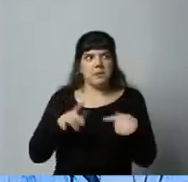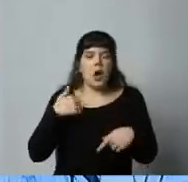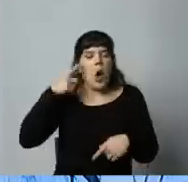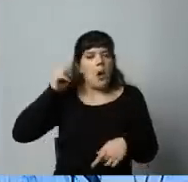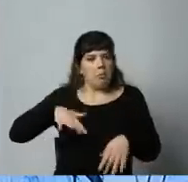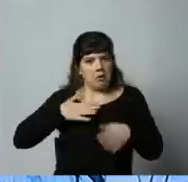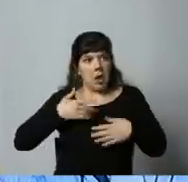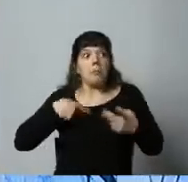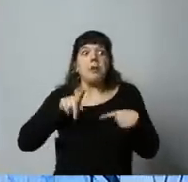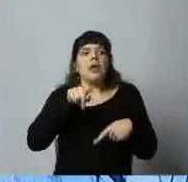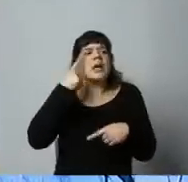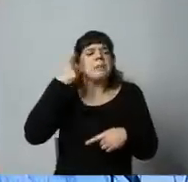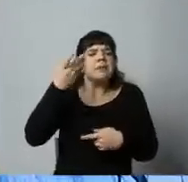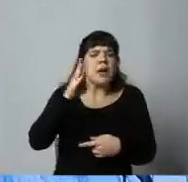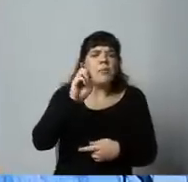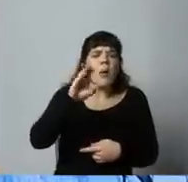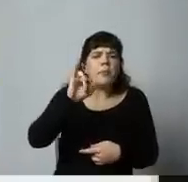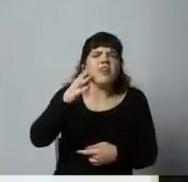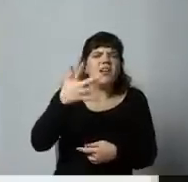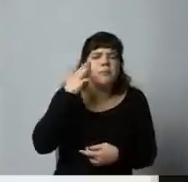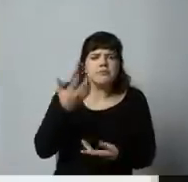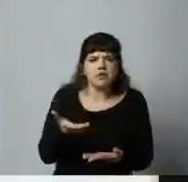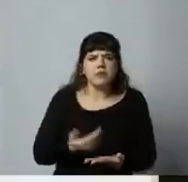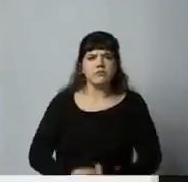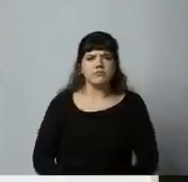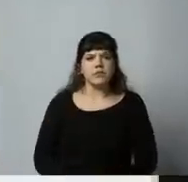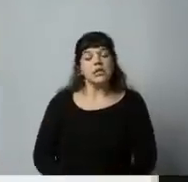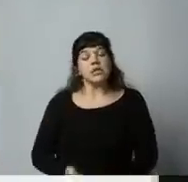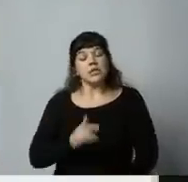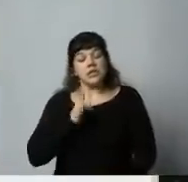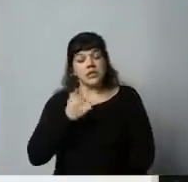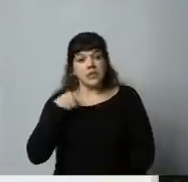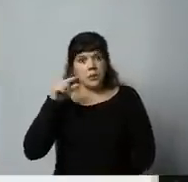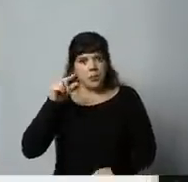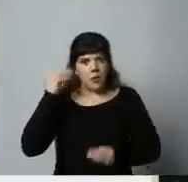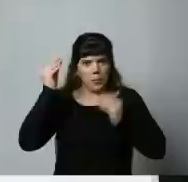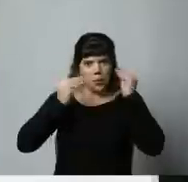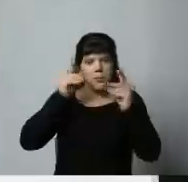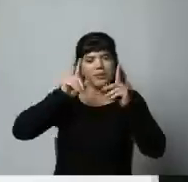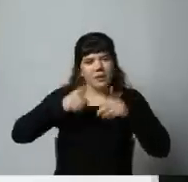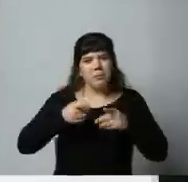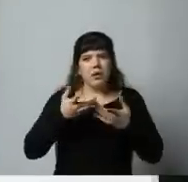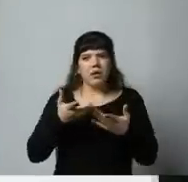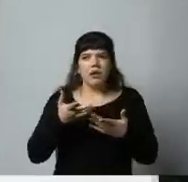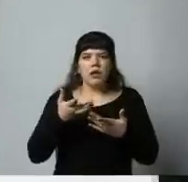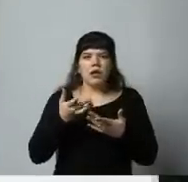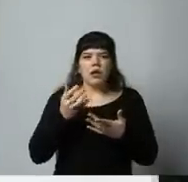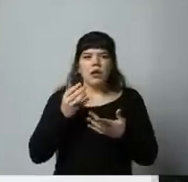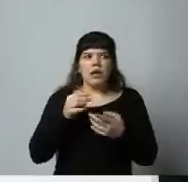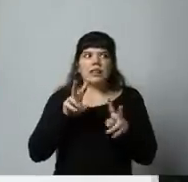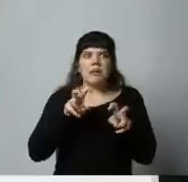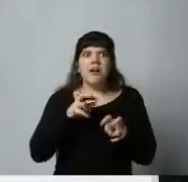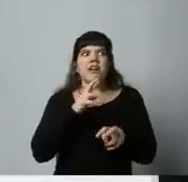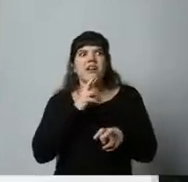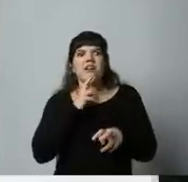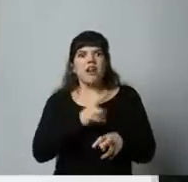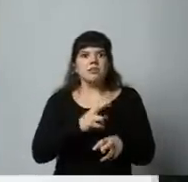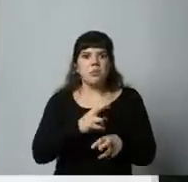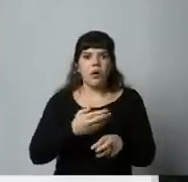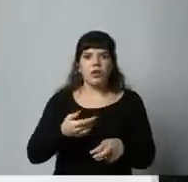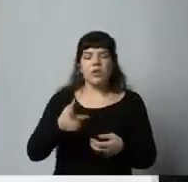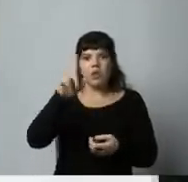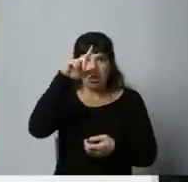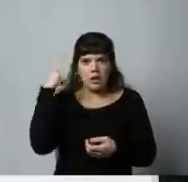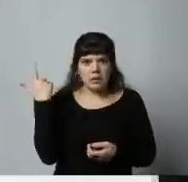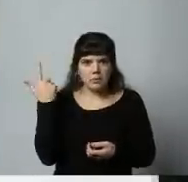popi te merece reción te merece Esto sí Y además me preocupa más todavía la respuesta del presidente